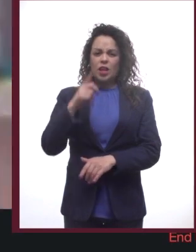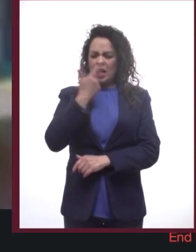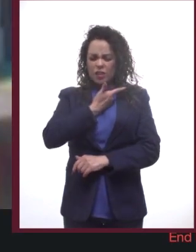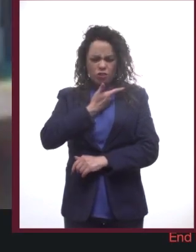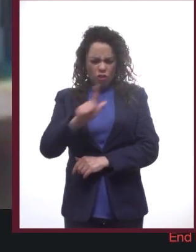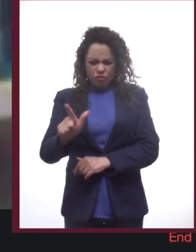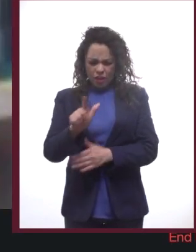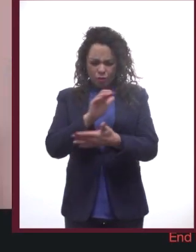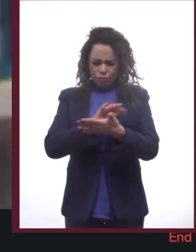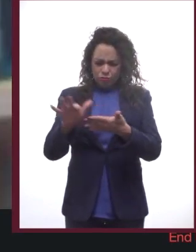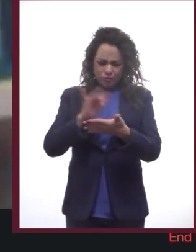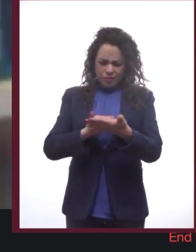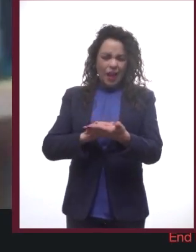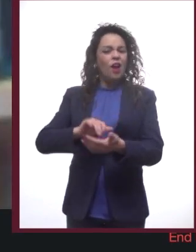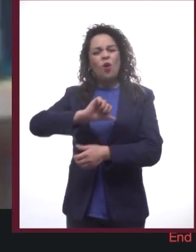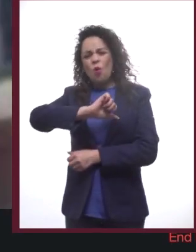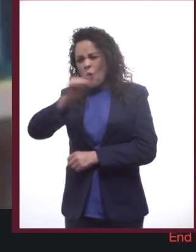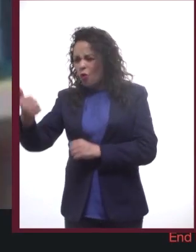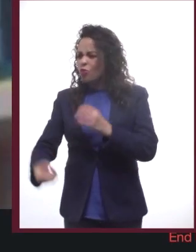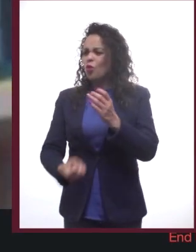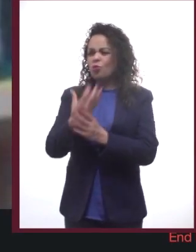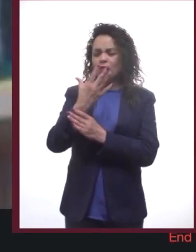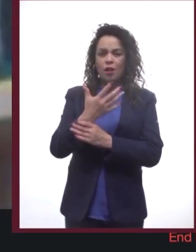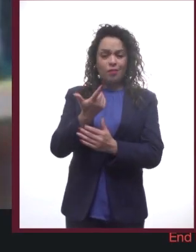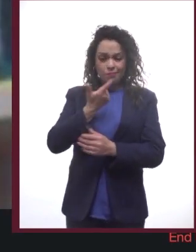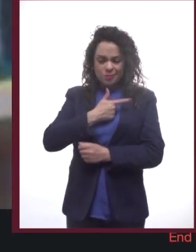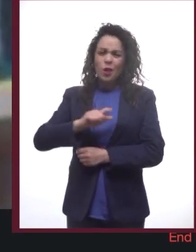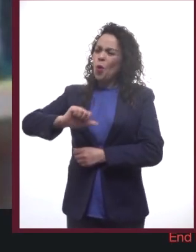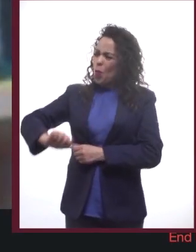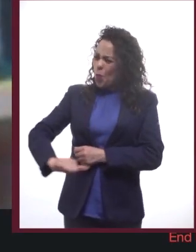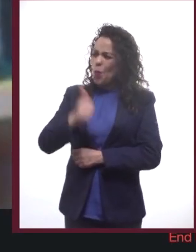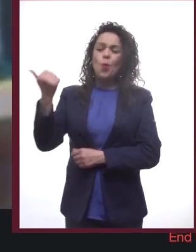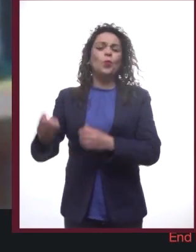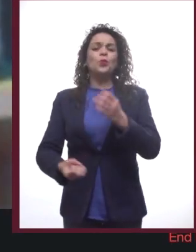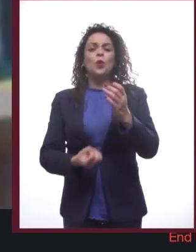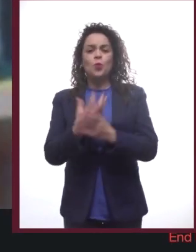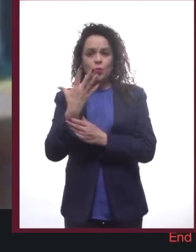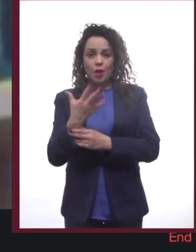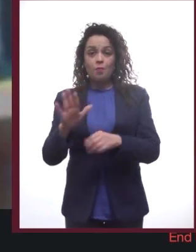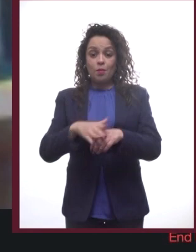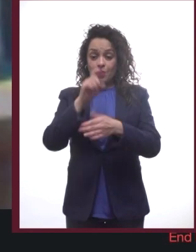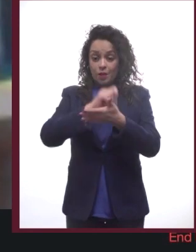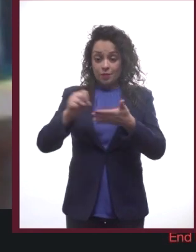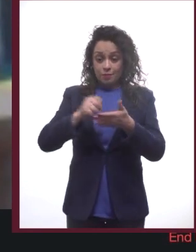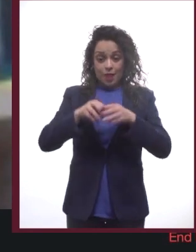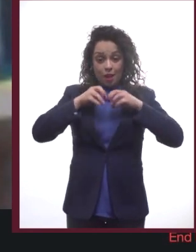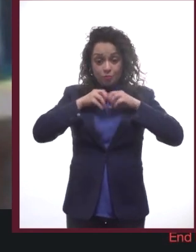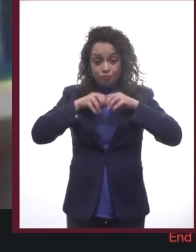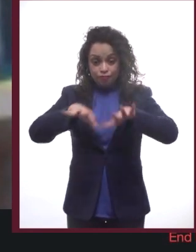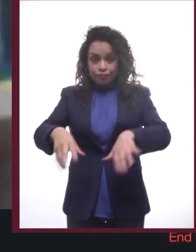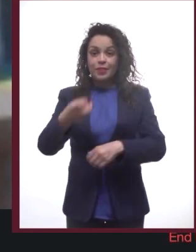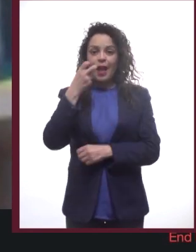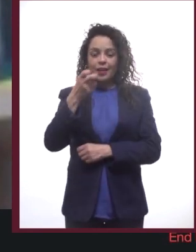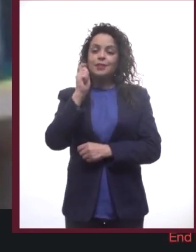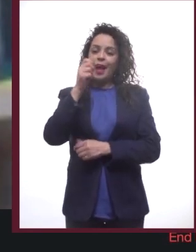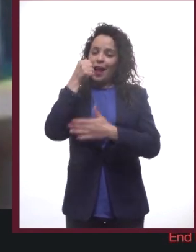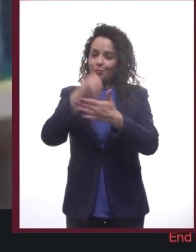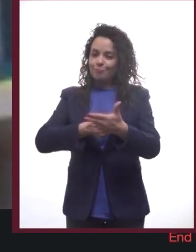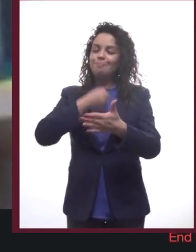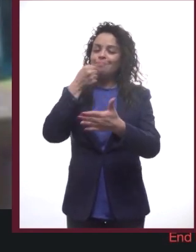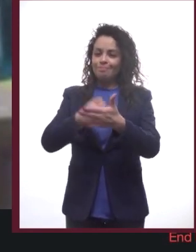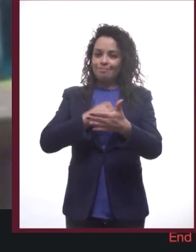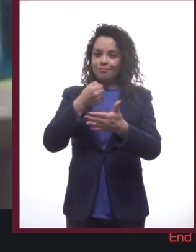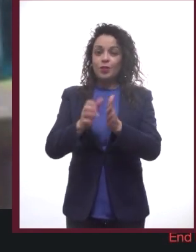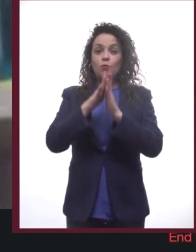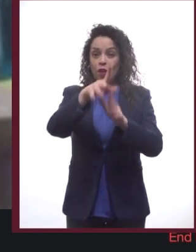si un cuento no te gusta, pues haz otro cuento y haz otro cuento. Entonces la escritura y la publicación va por ahí, por la